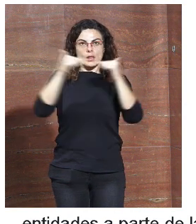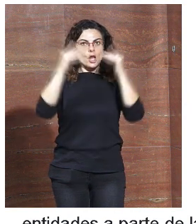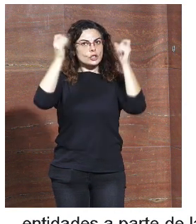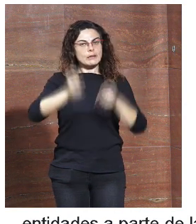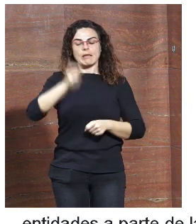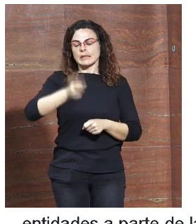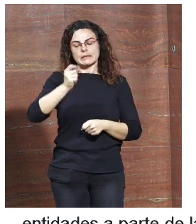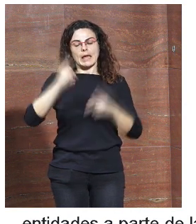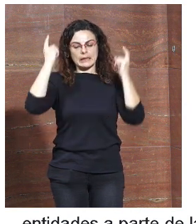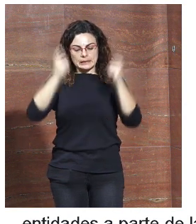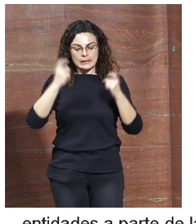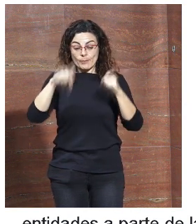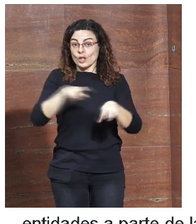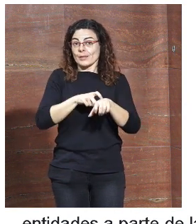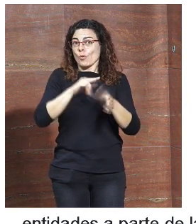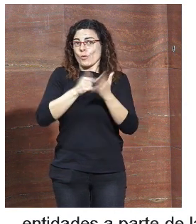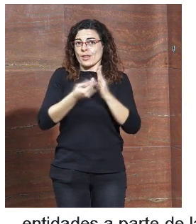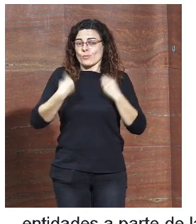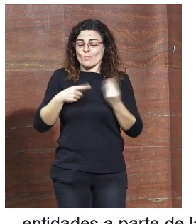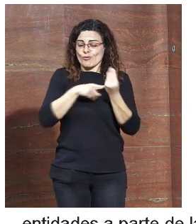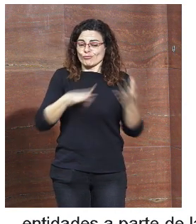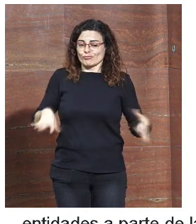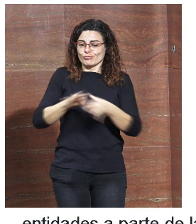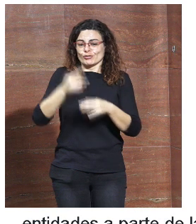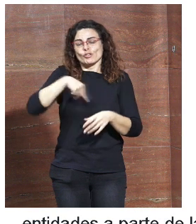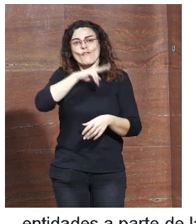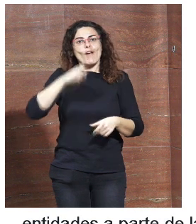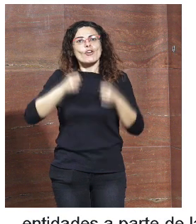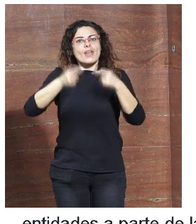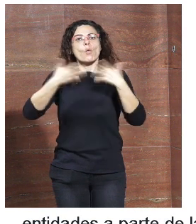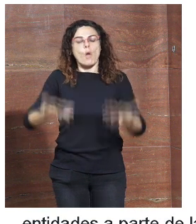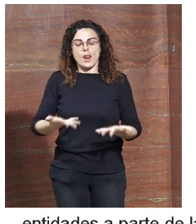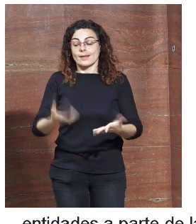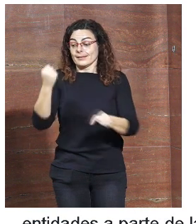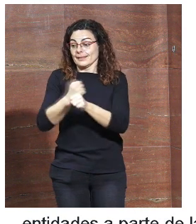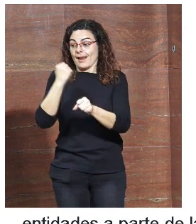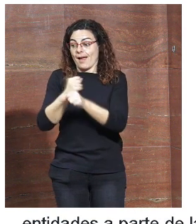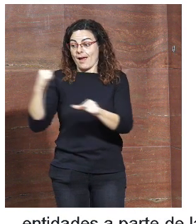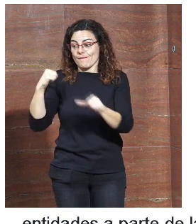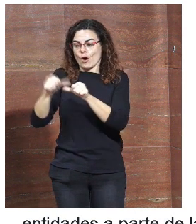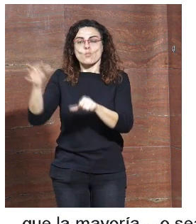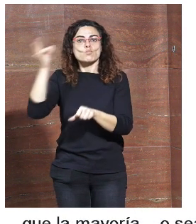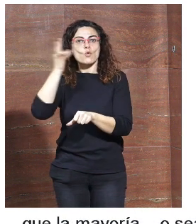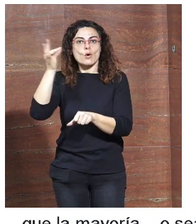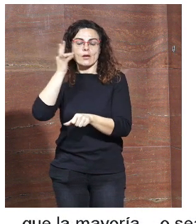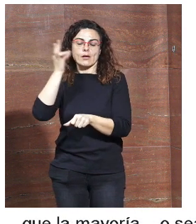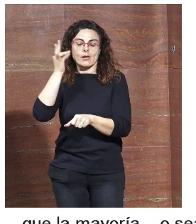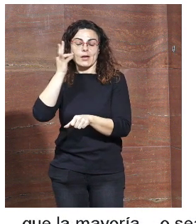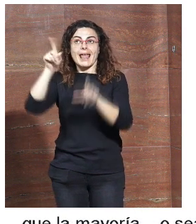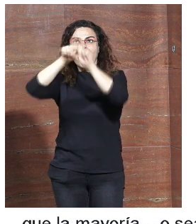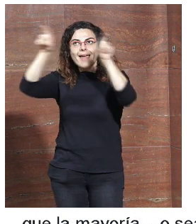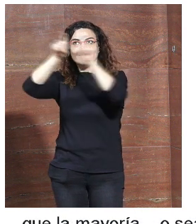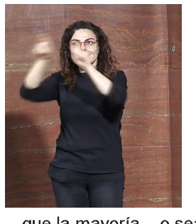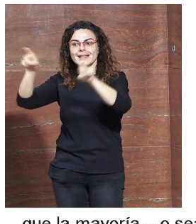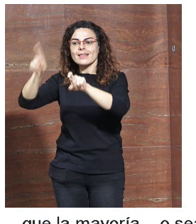¿no? Pero en este tipo de proyectos es como, bueno, vamos a poner en valor todo el trabajo que están haciendo las mujeres de las entidades